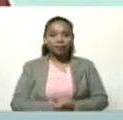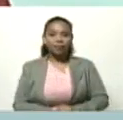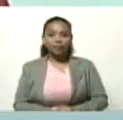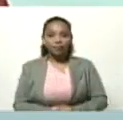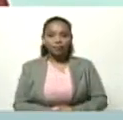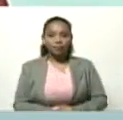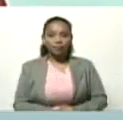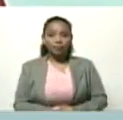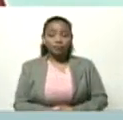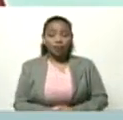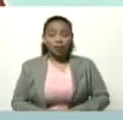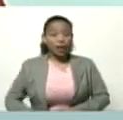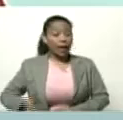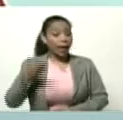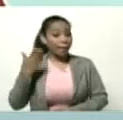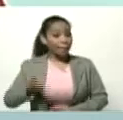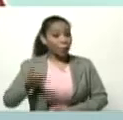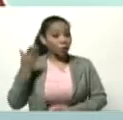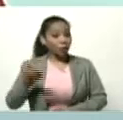Es importante